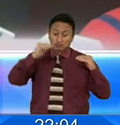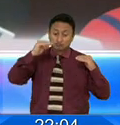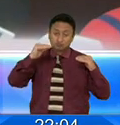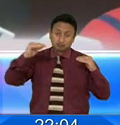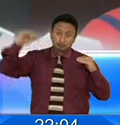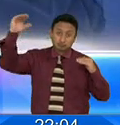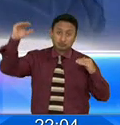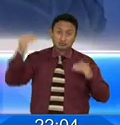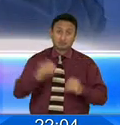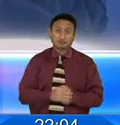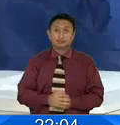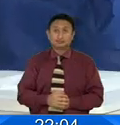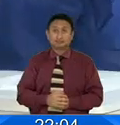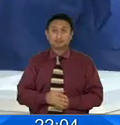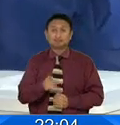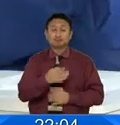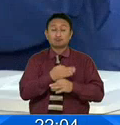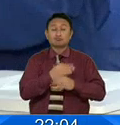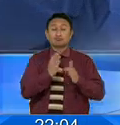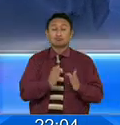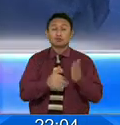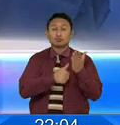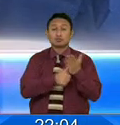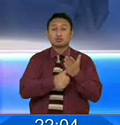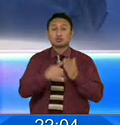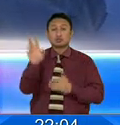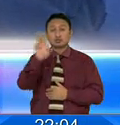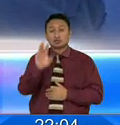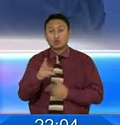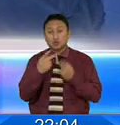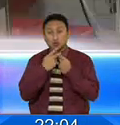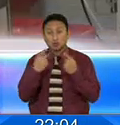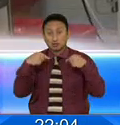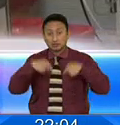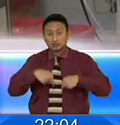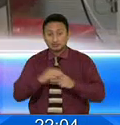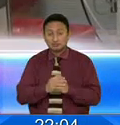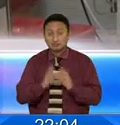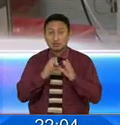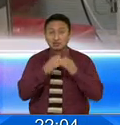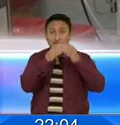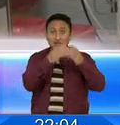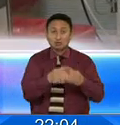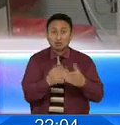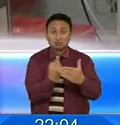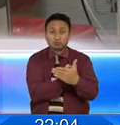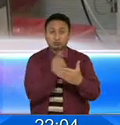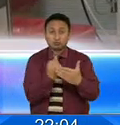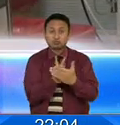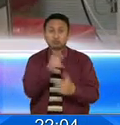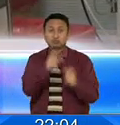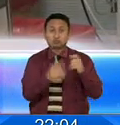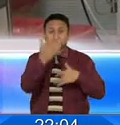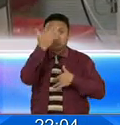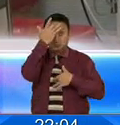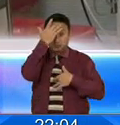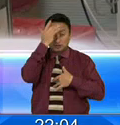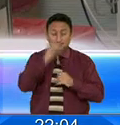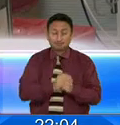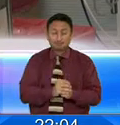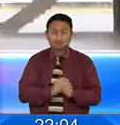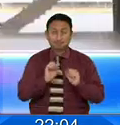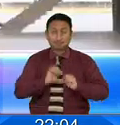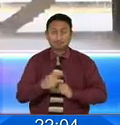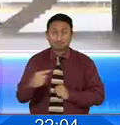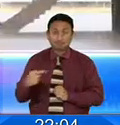tema. Funcionarios del Ministerio de Salud Pública establecieron parámetros de aislamiento de los infectados. Asimismo, se realizaron